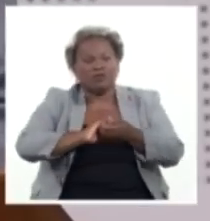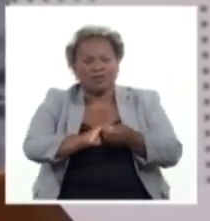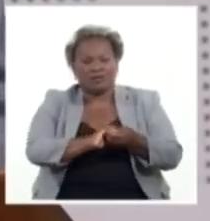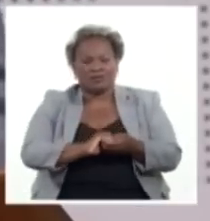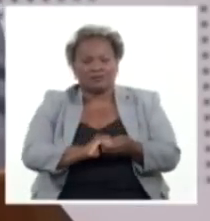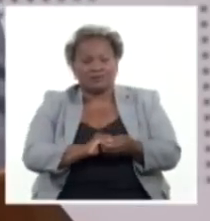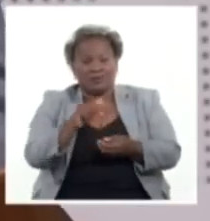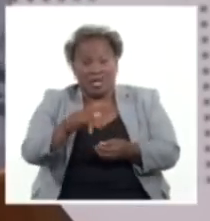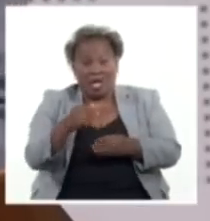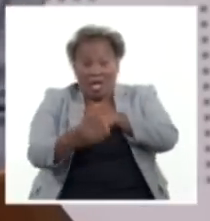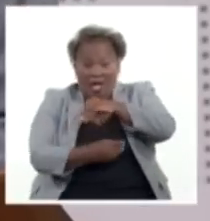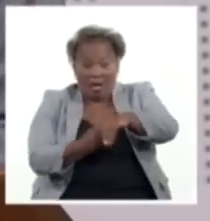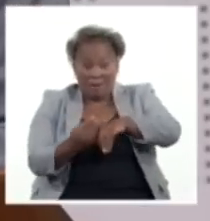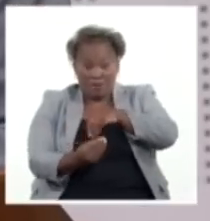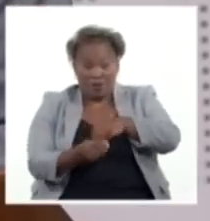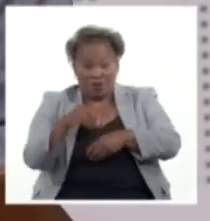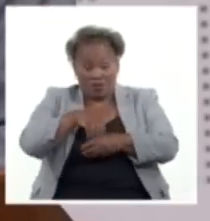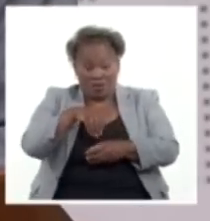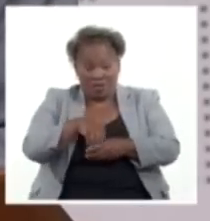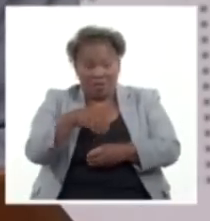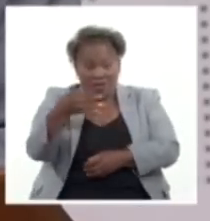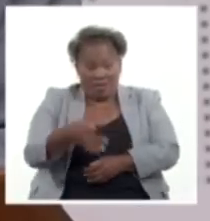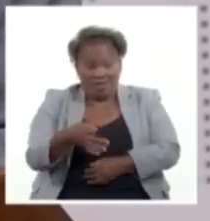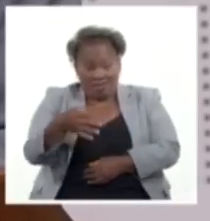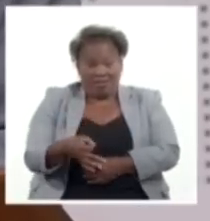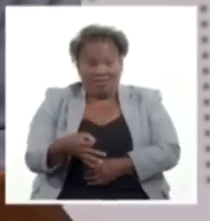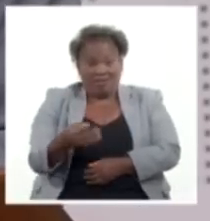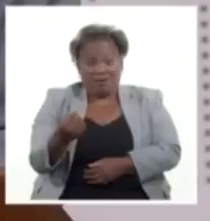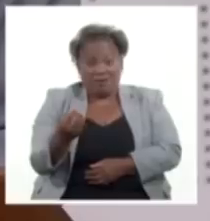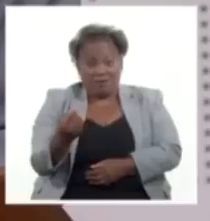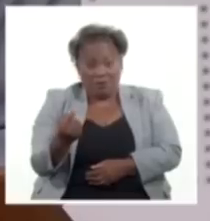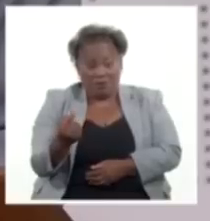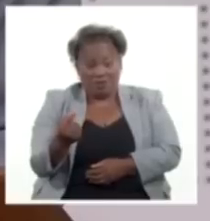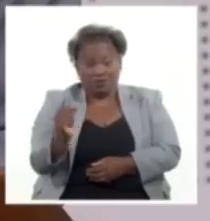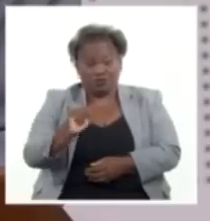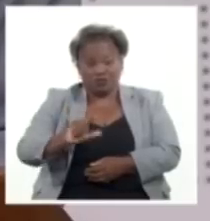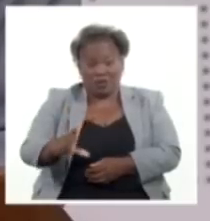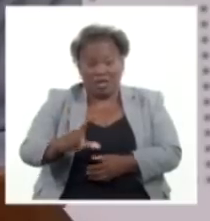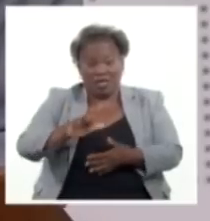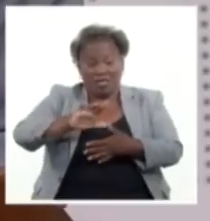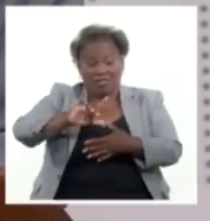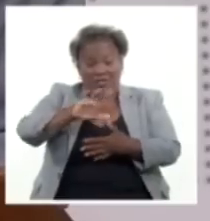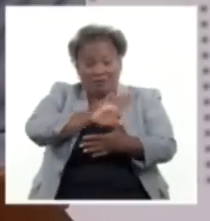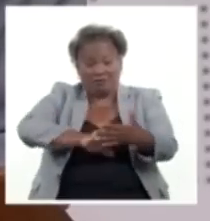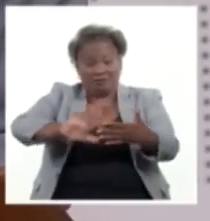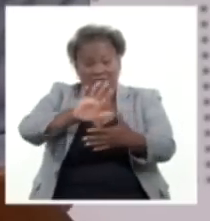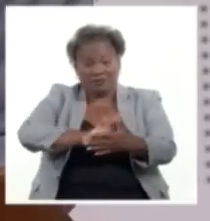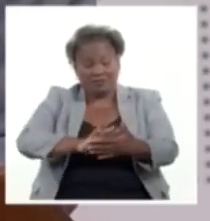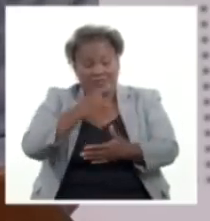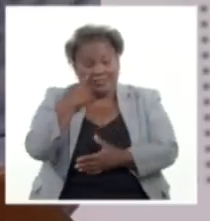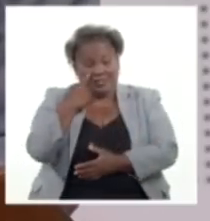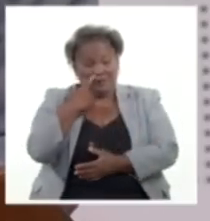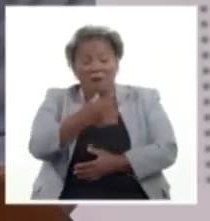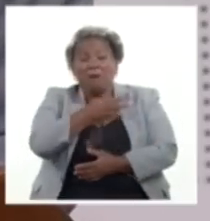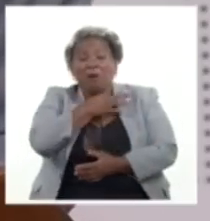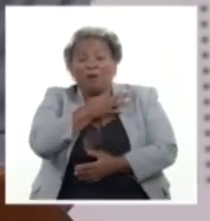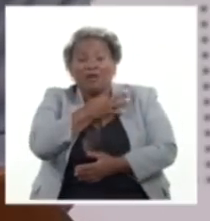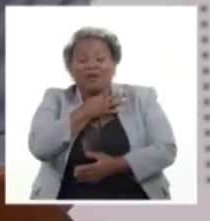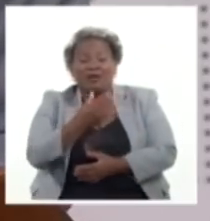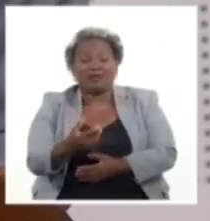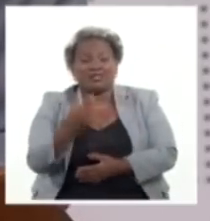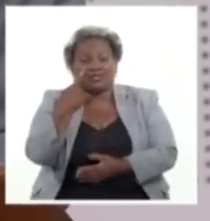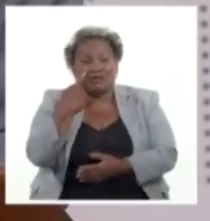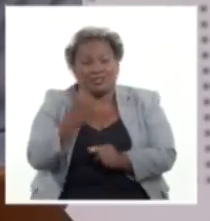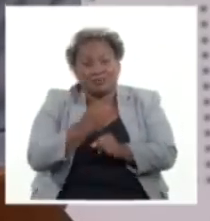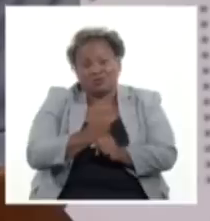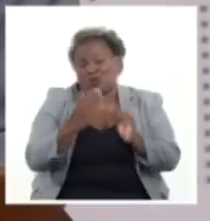estos cambios mientras la realidad económica y social de la región manifiesta niveles alarmantes de pobreza,